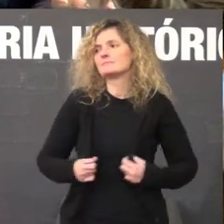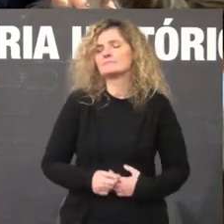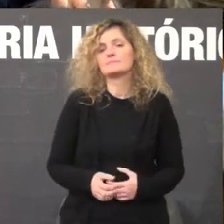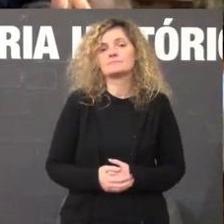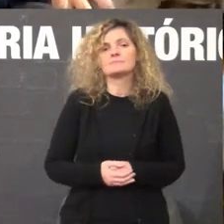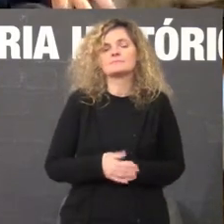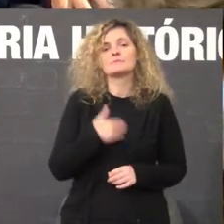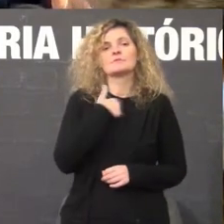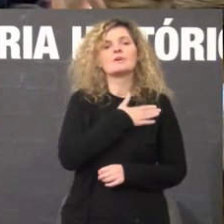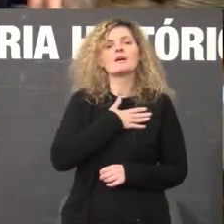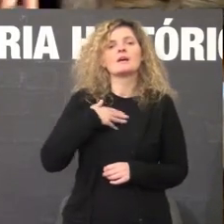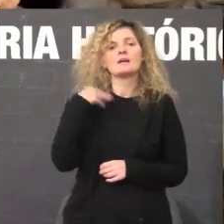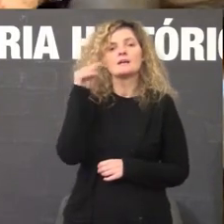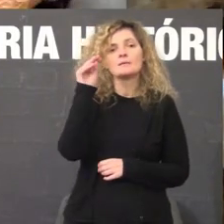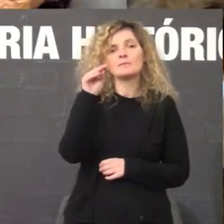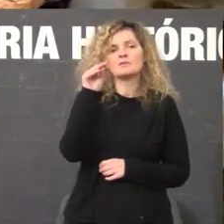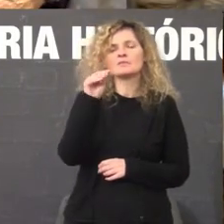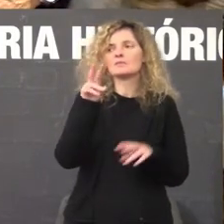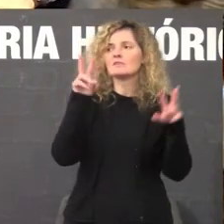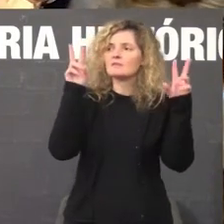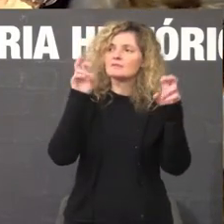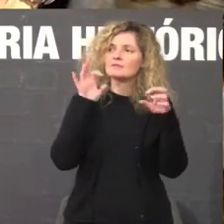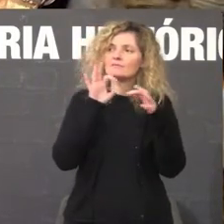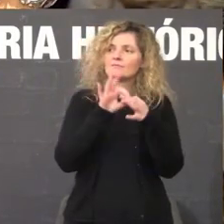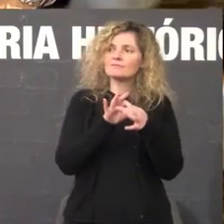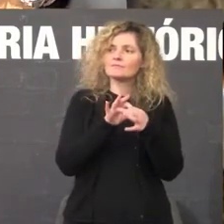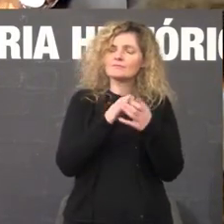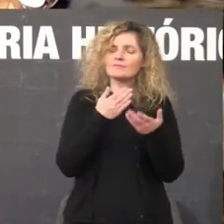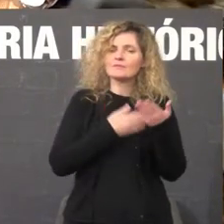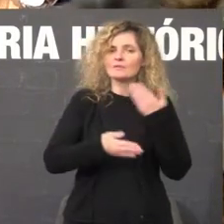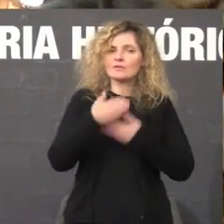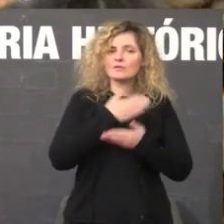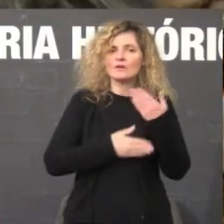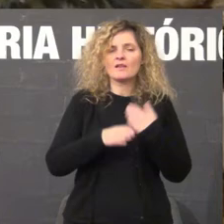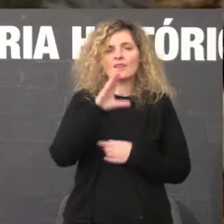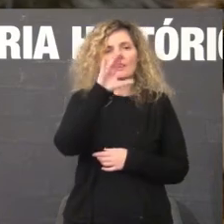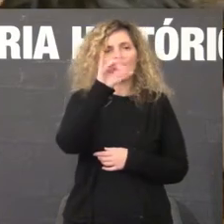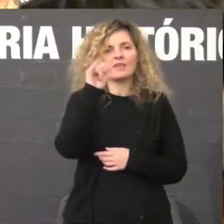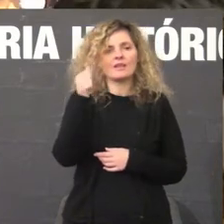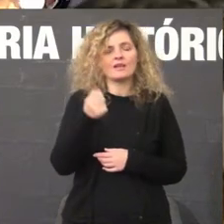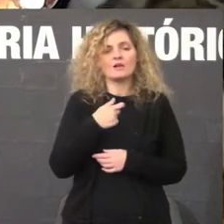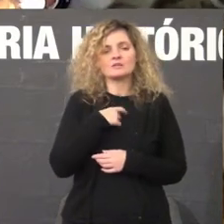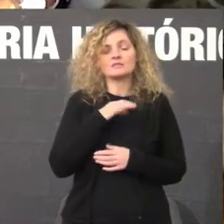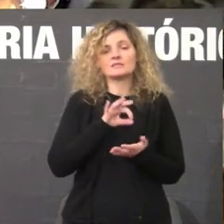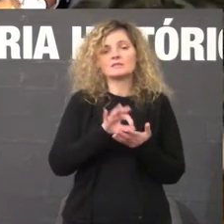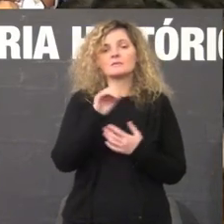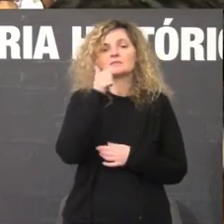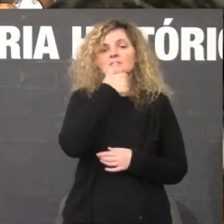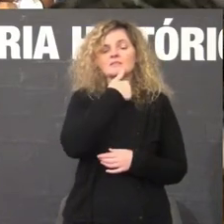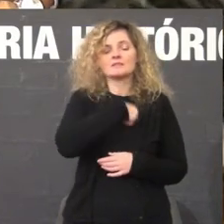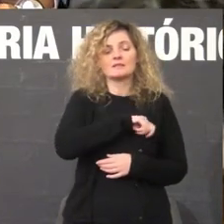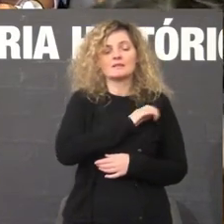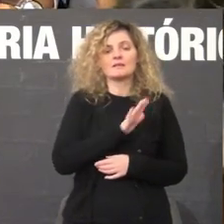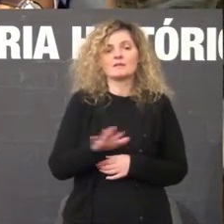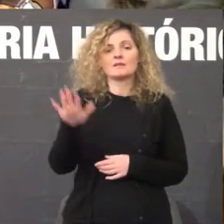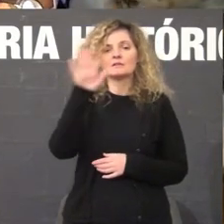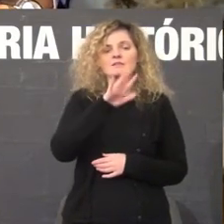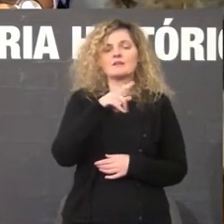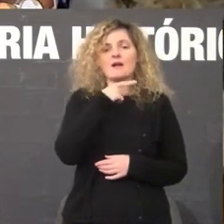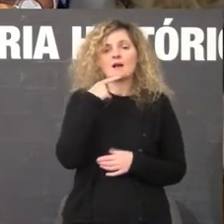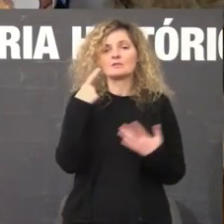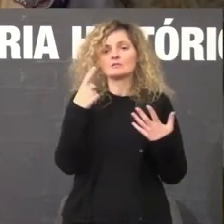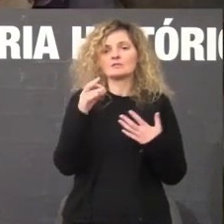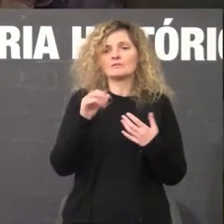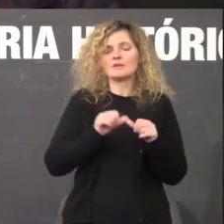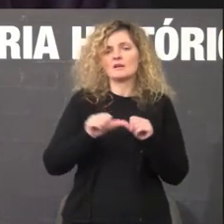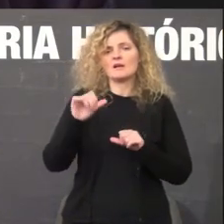Nada, eu quería preguntar, con respecto, mencionaches a colaboración da CIA co Servicios Secretos Españóis xa desde os anos 60, en